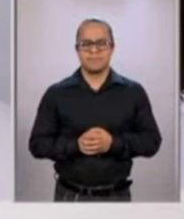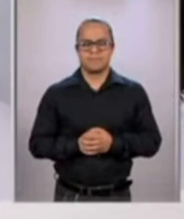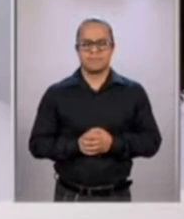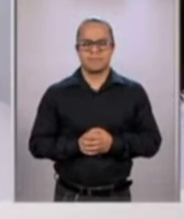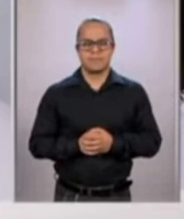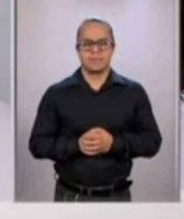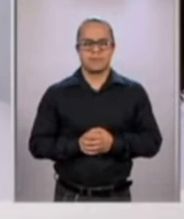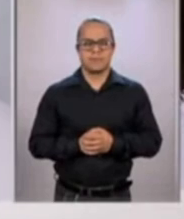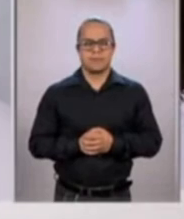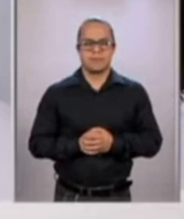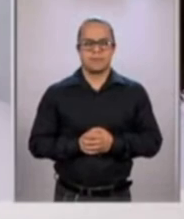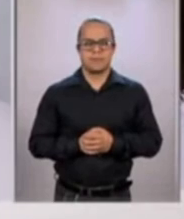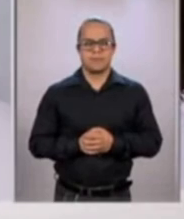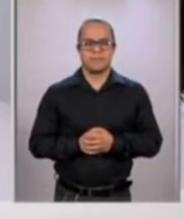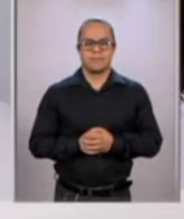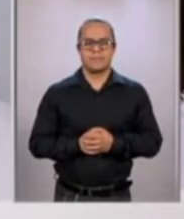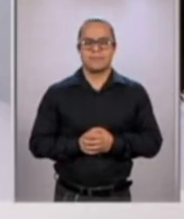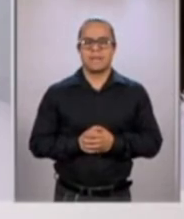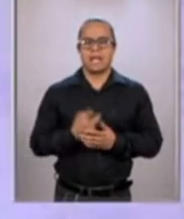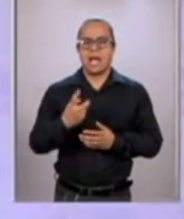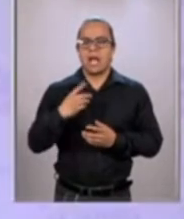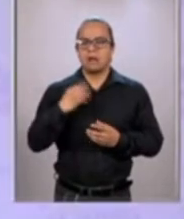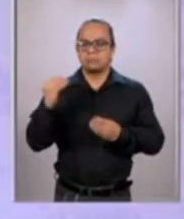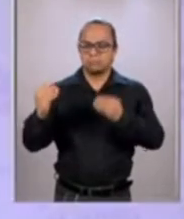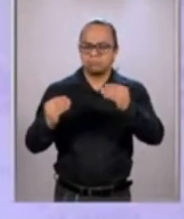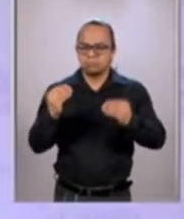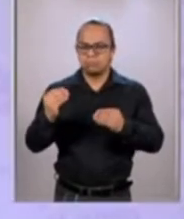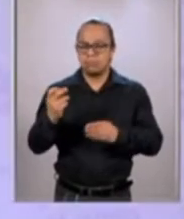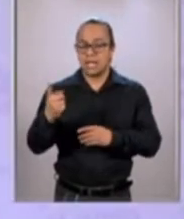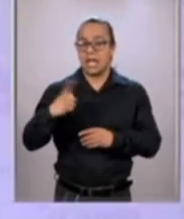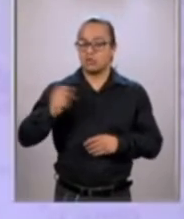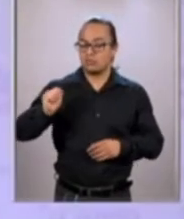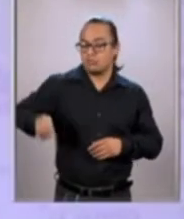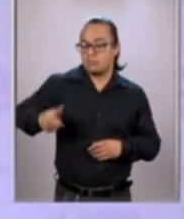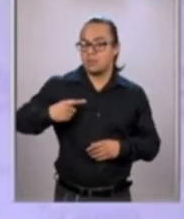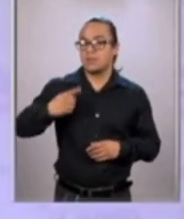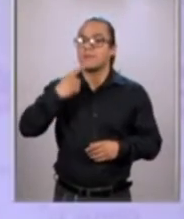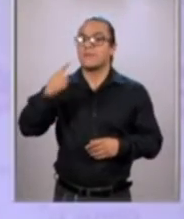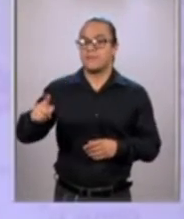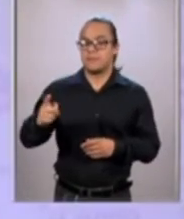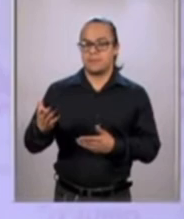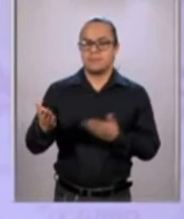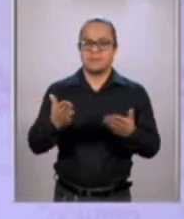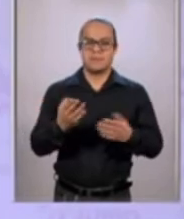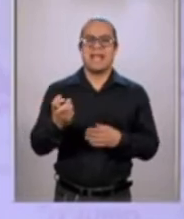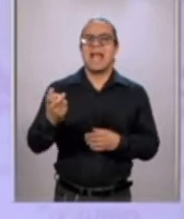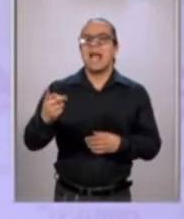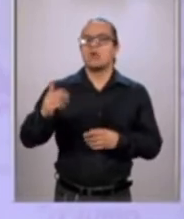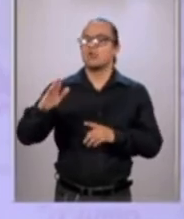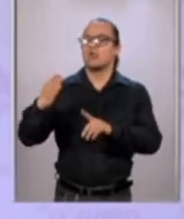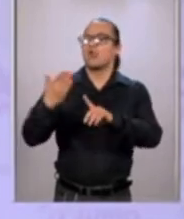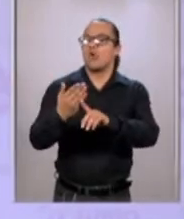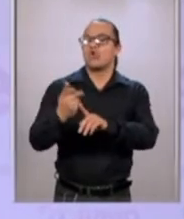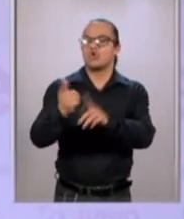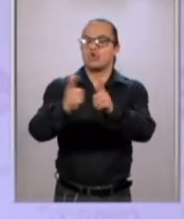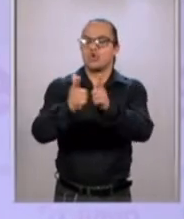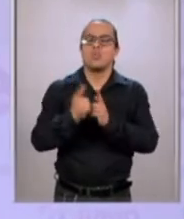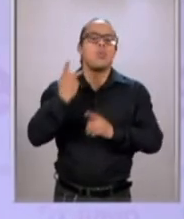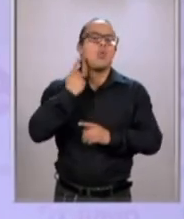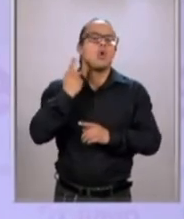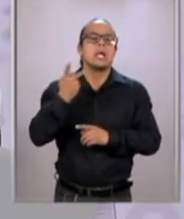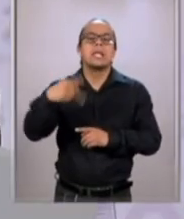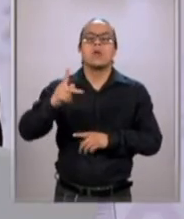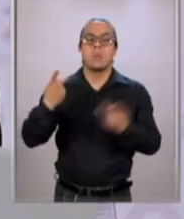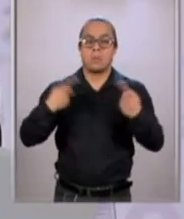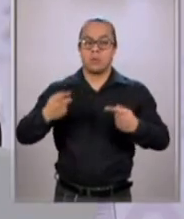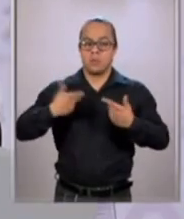si lo analizas por un fallo que se hizo efectivamente a un partido no a una persona Exacto